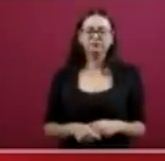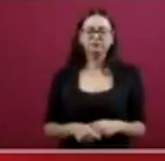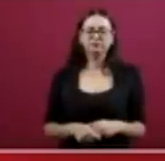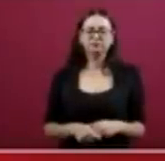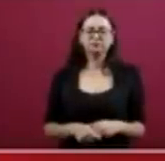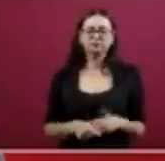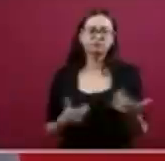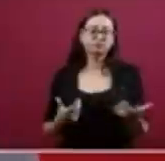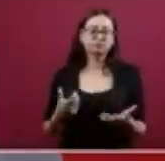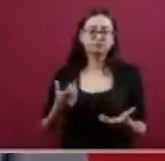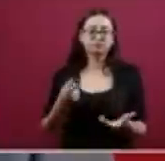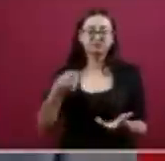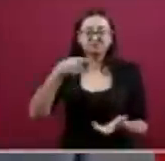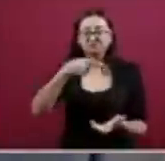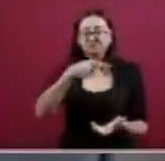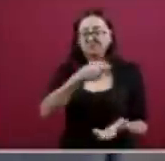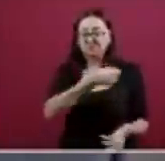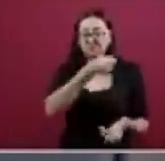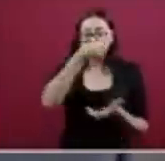bandera,